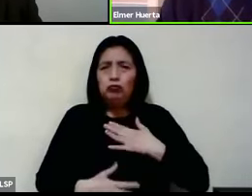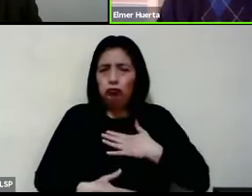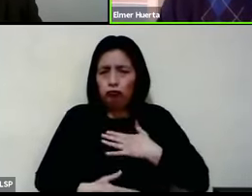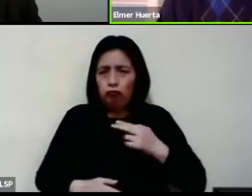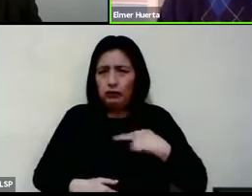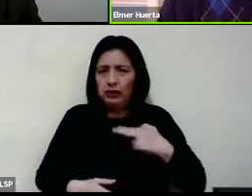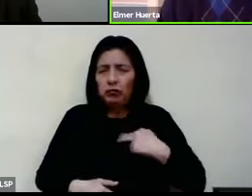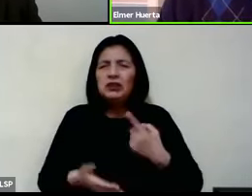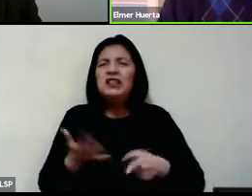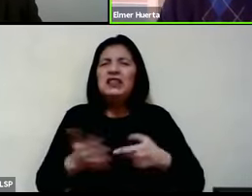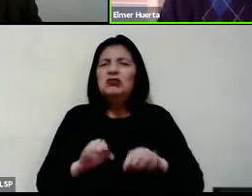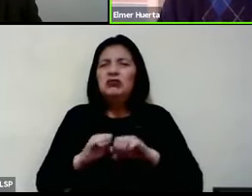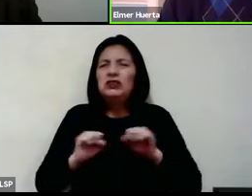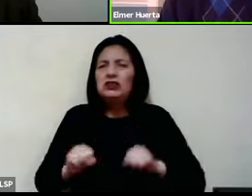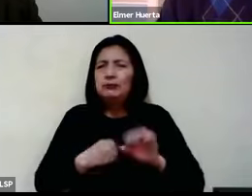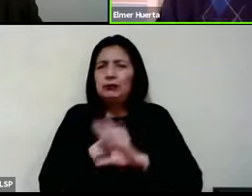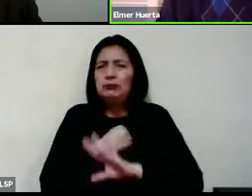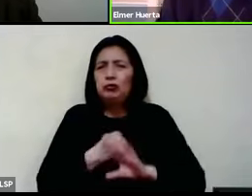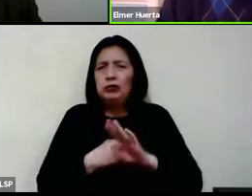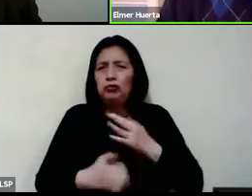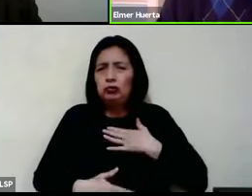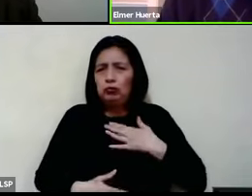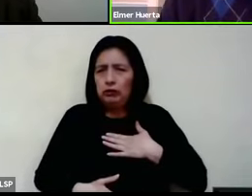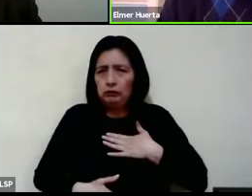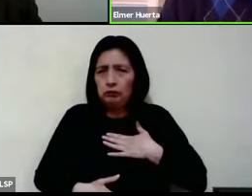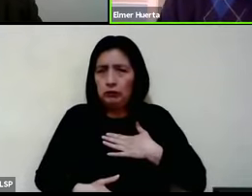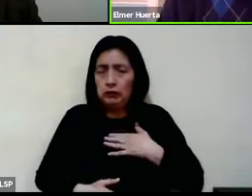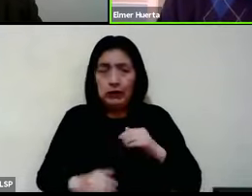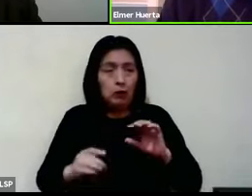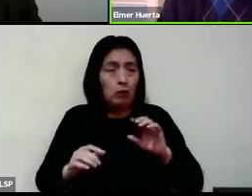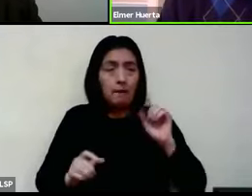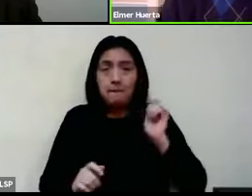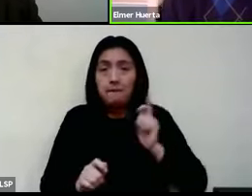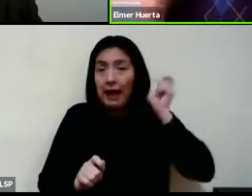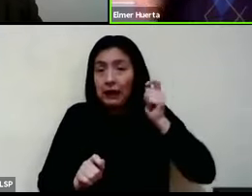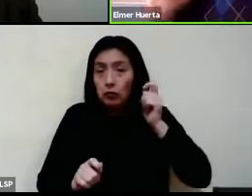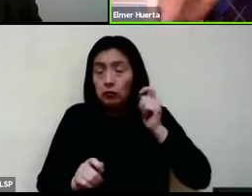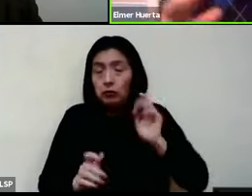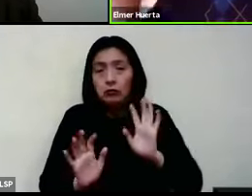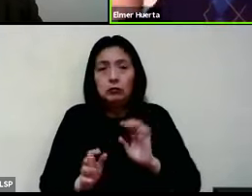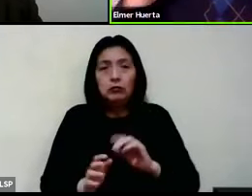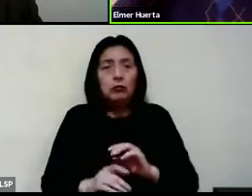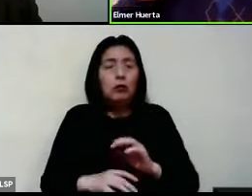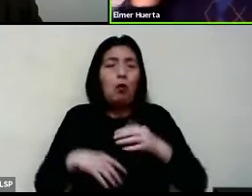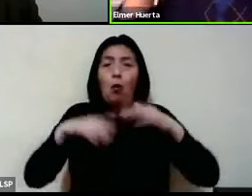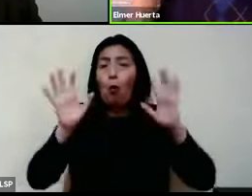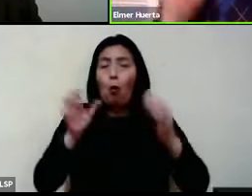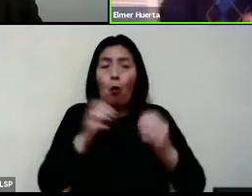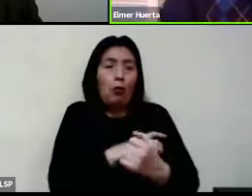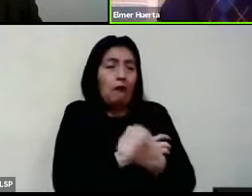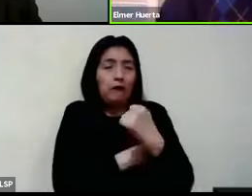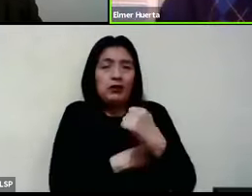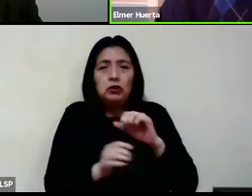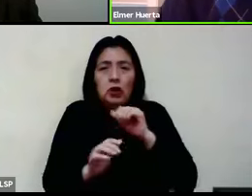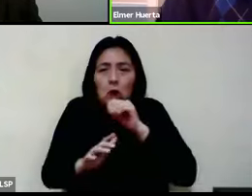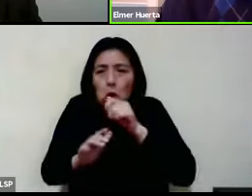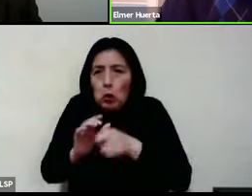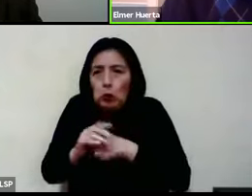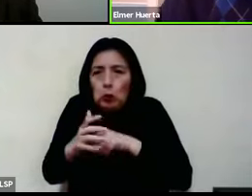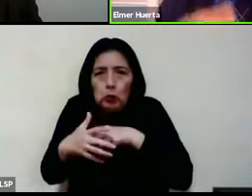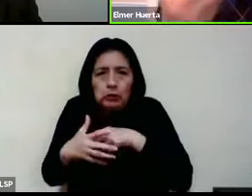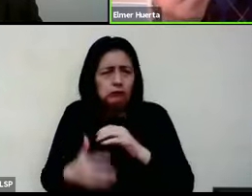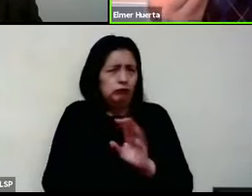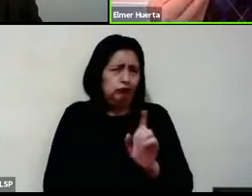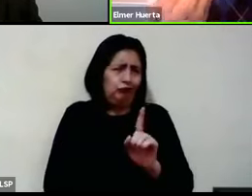es el sistema de defensa? ¿Es algo mágico? ¿Es qué cosa? ¿Un poder oculto? ¿Algo que está allí?